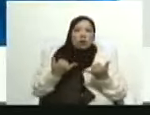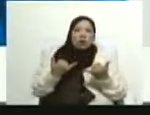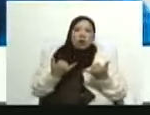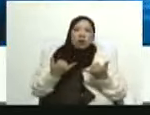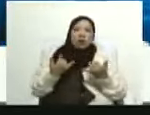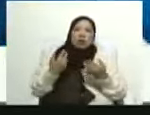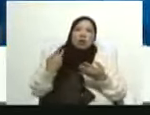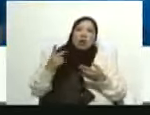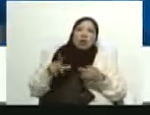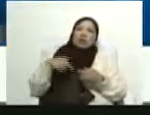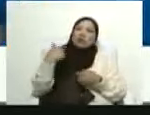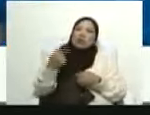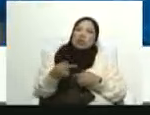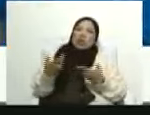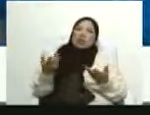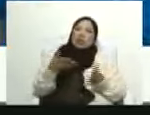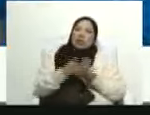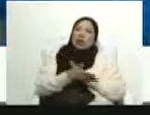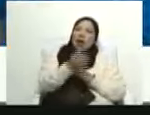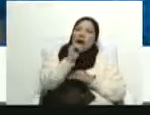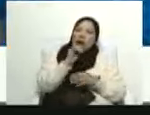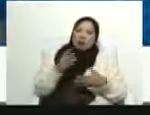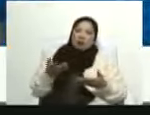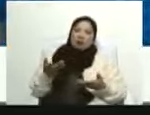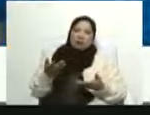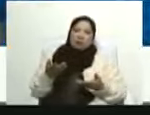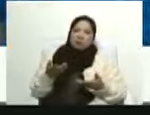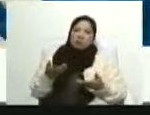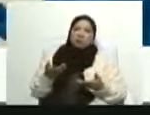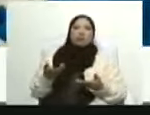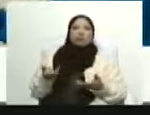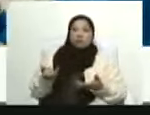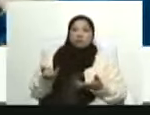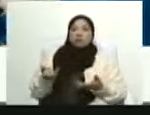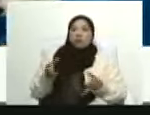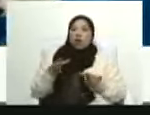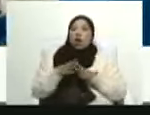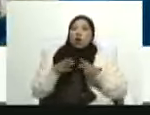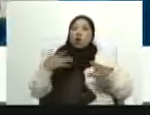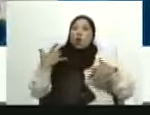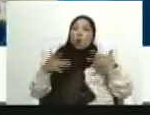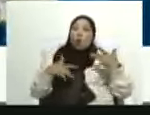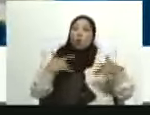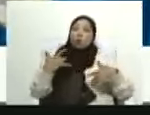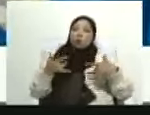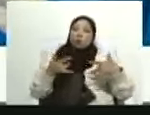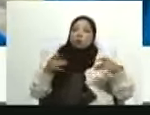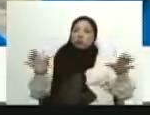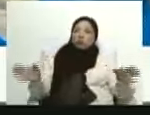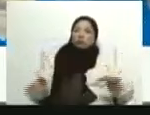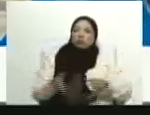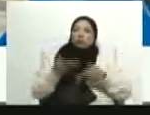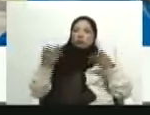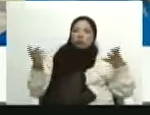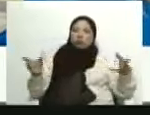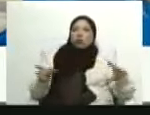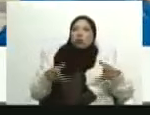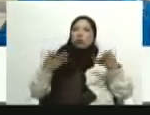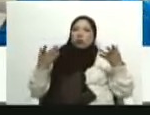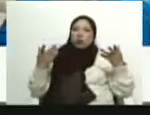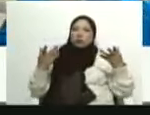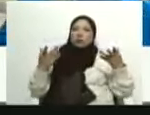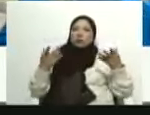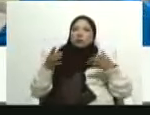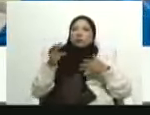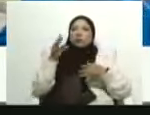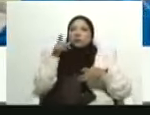caso. Lo que debe seguir es determinar que todo lo que se ha hecho hasta ahora, todo lo que ha promovido hasta ahora la